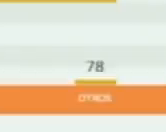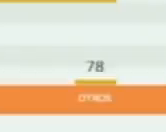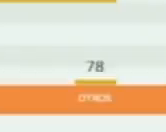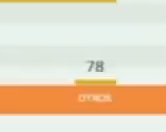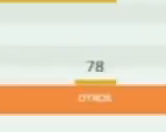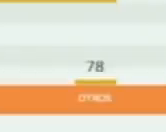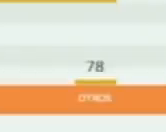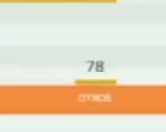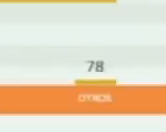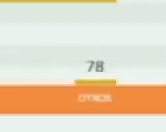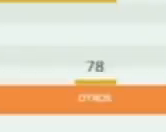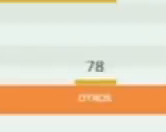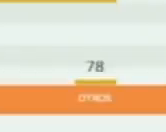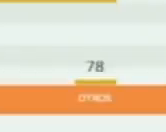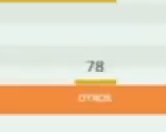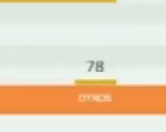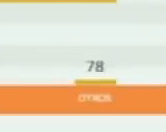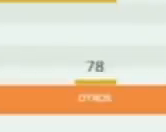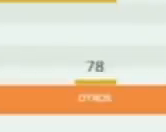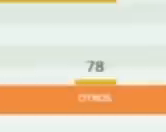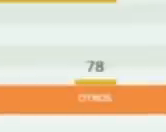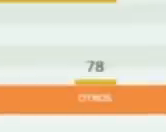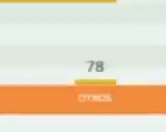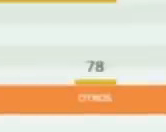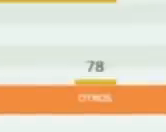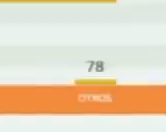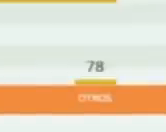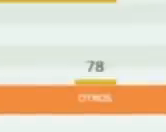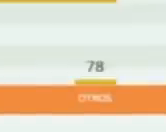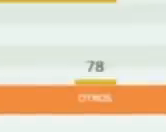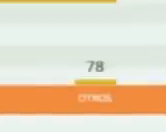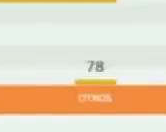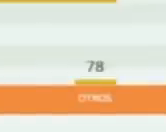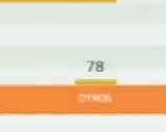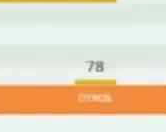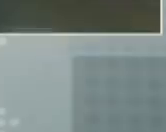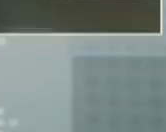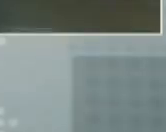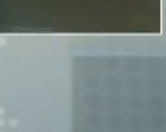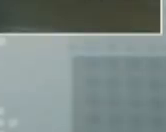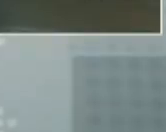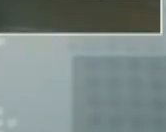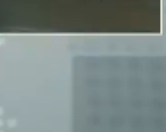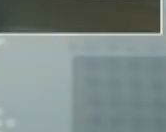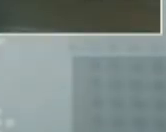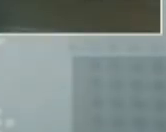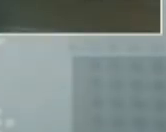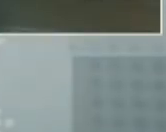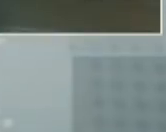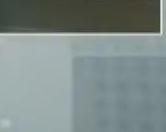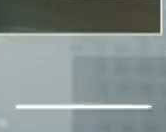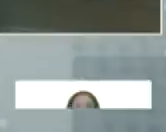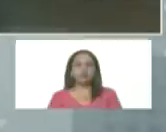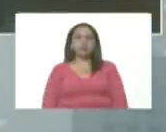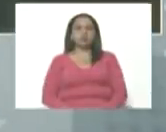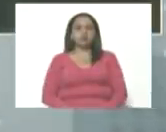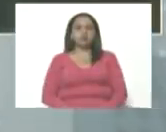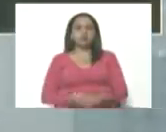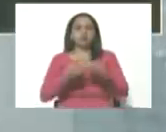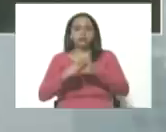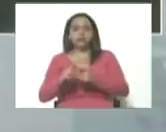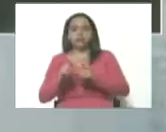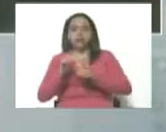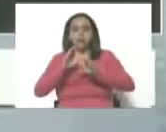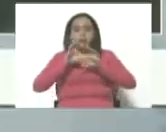importados. Esto solo Venezuela. Ningún país del mundo está sometido a una invasión del virus de otro